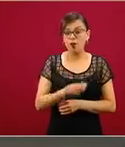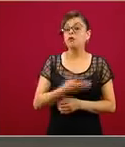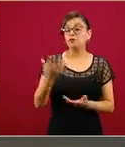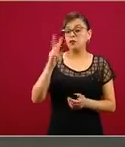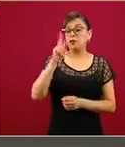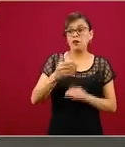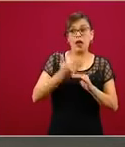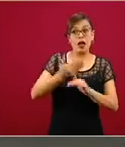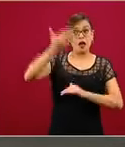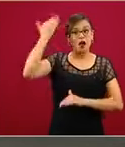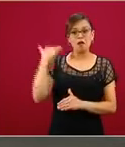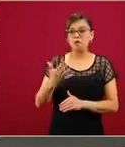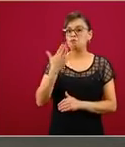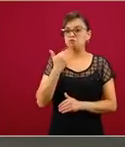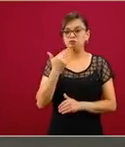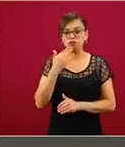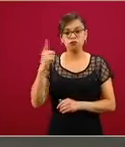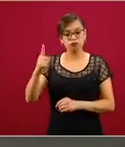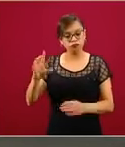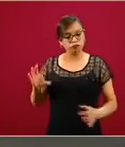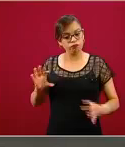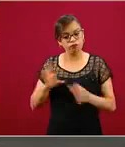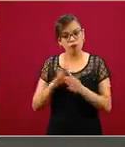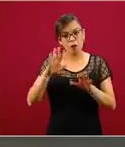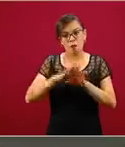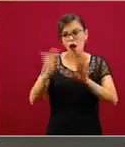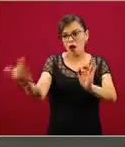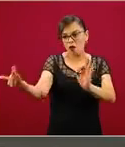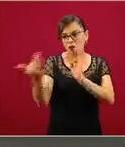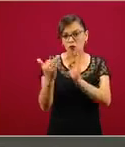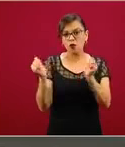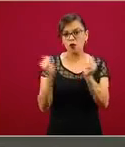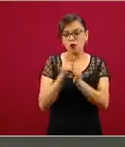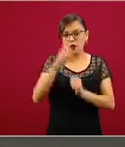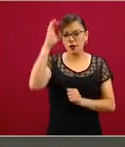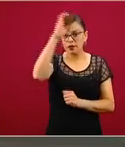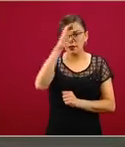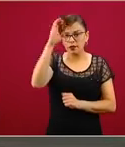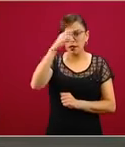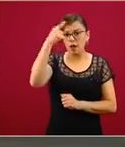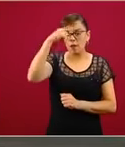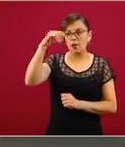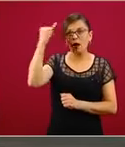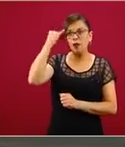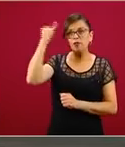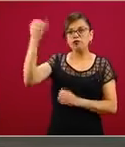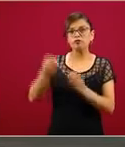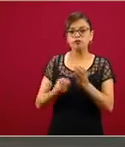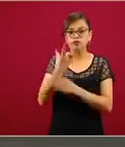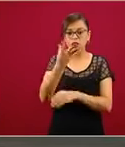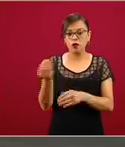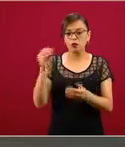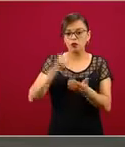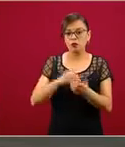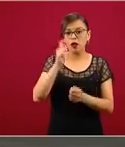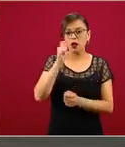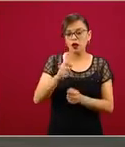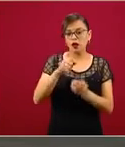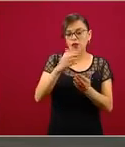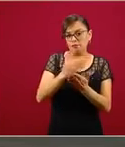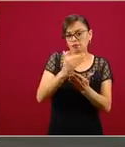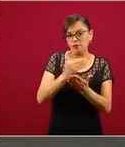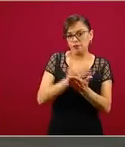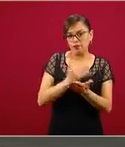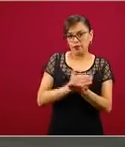una cercanía directa la ciencia con el diseño, la implantación, la evaluación de las políticas públicas de